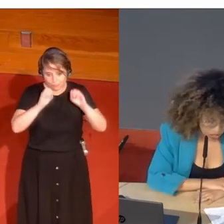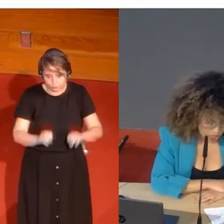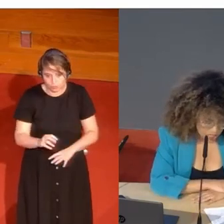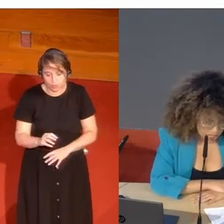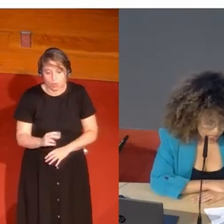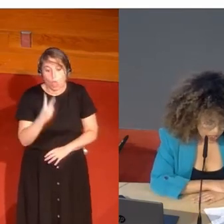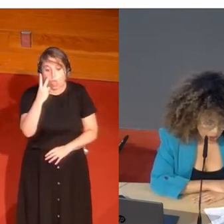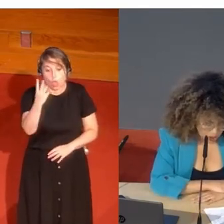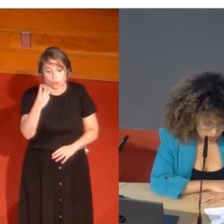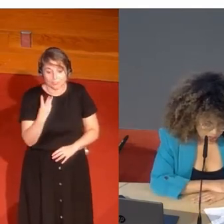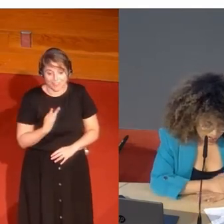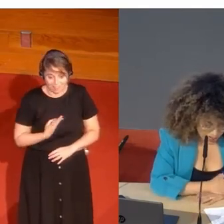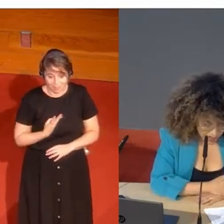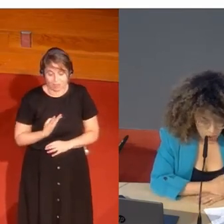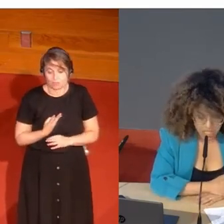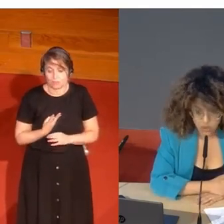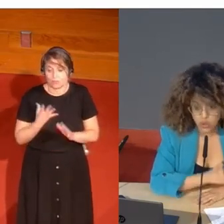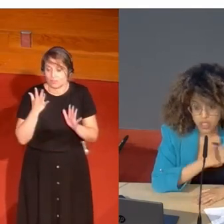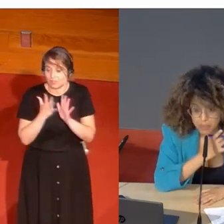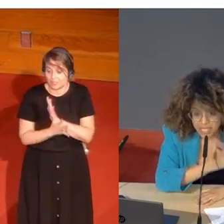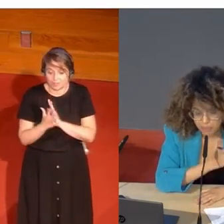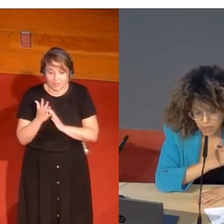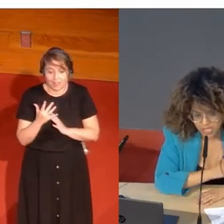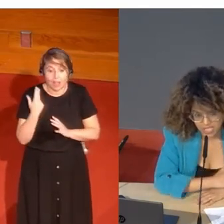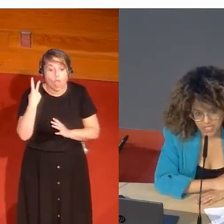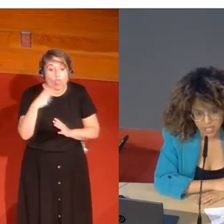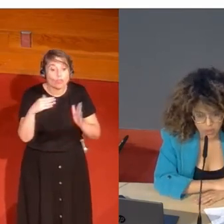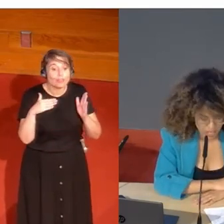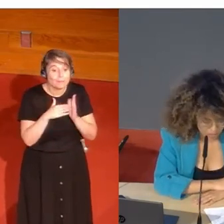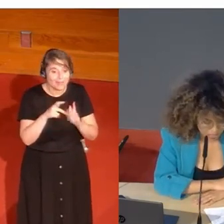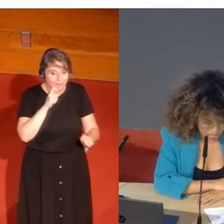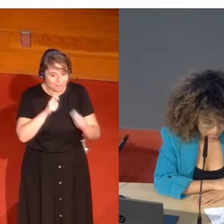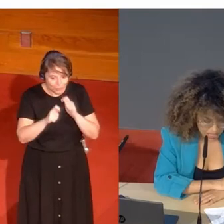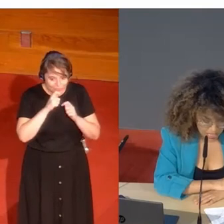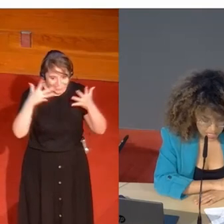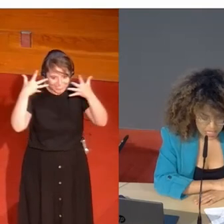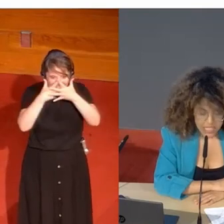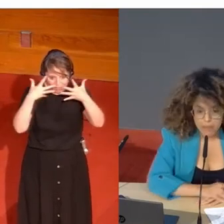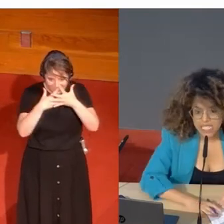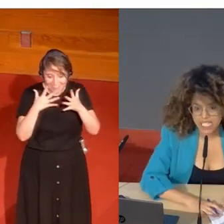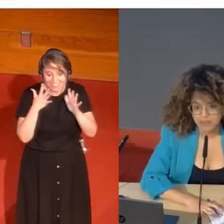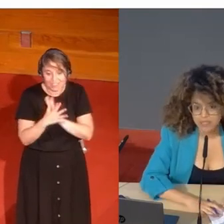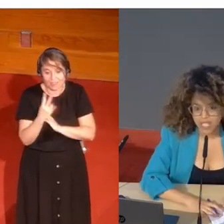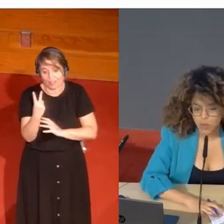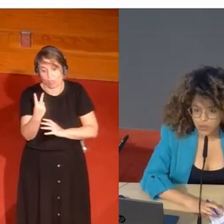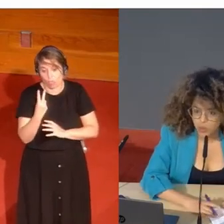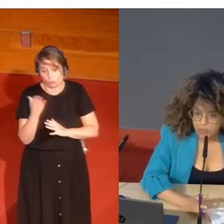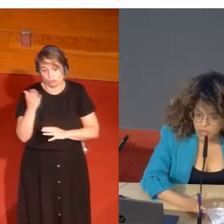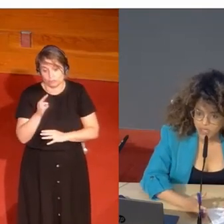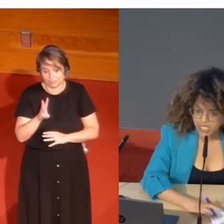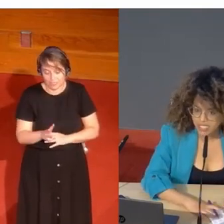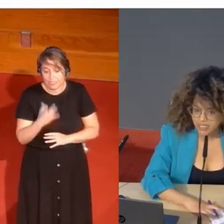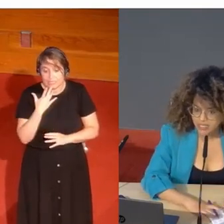tercios eh eh de de los de 12,000 periodistas teníamos en Afganistán Qué pasa que